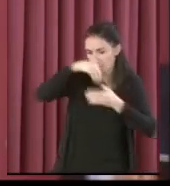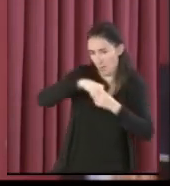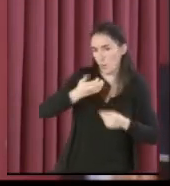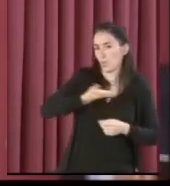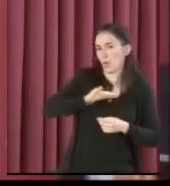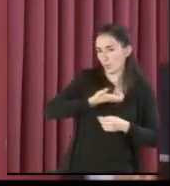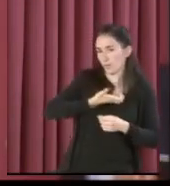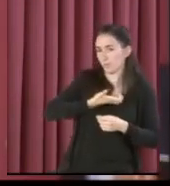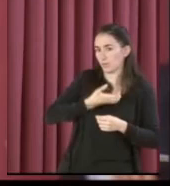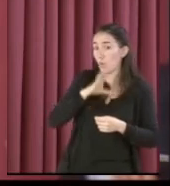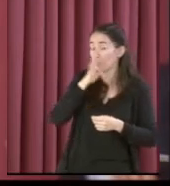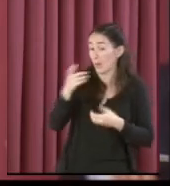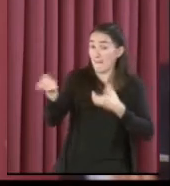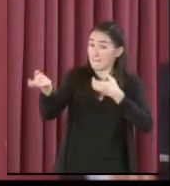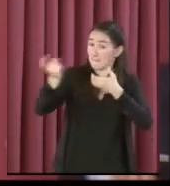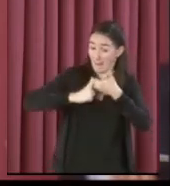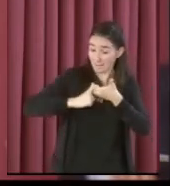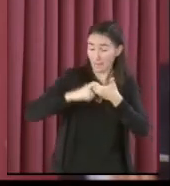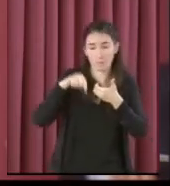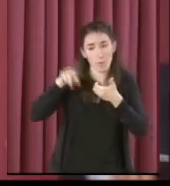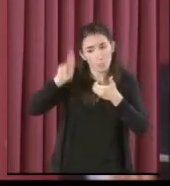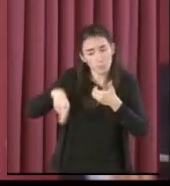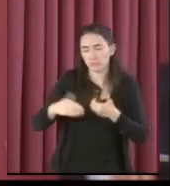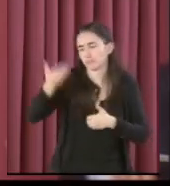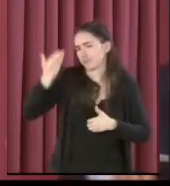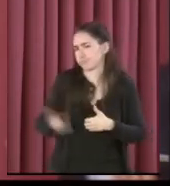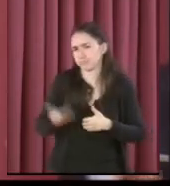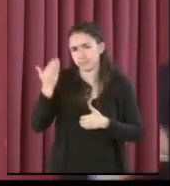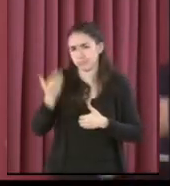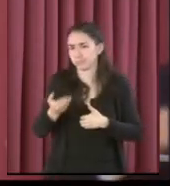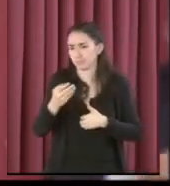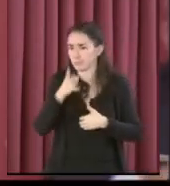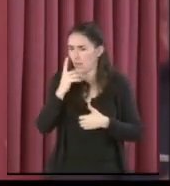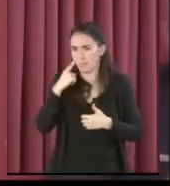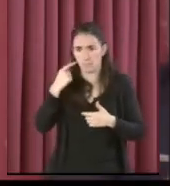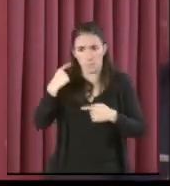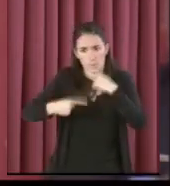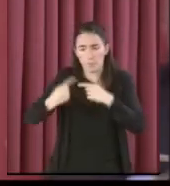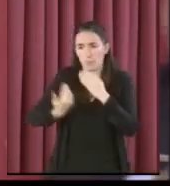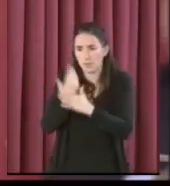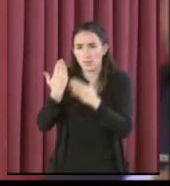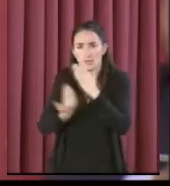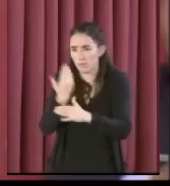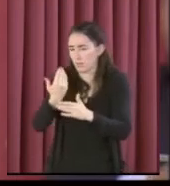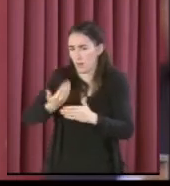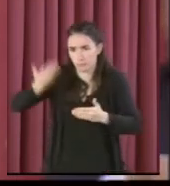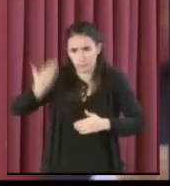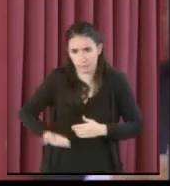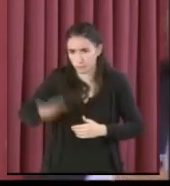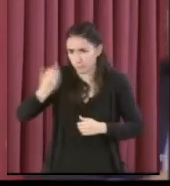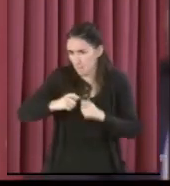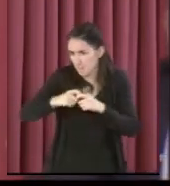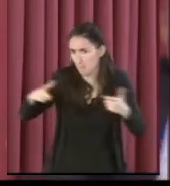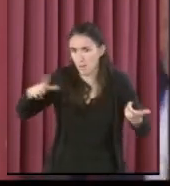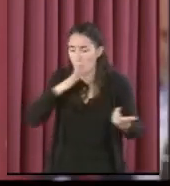La participación es una herramienta importante, cada día más, no solo porque es esencial a la democracia, no solo porque es